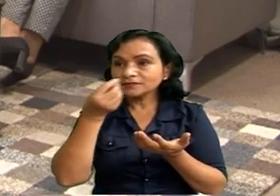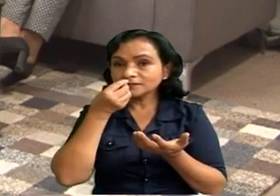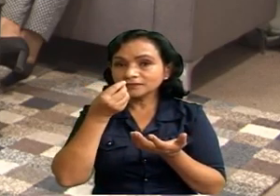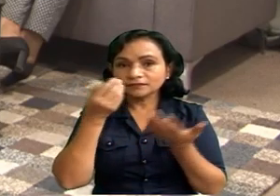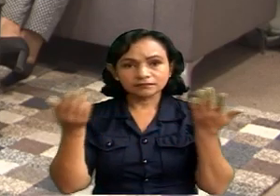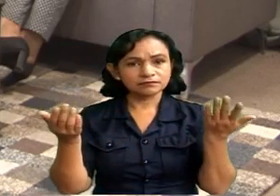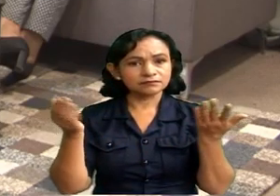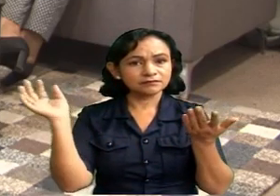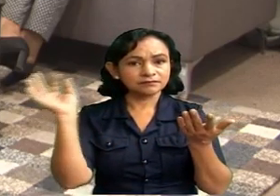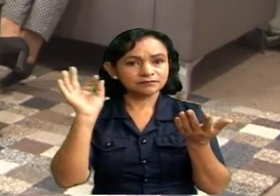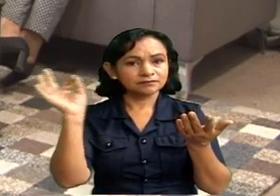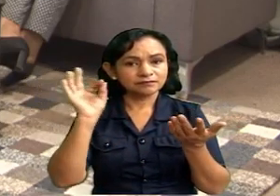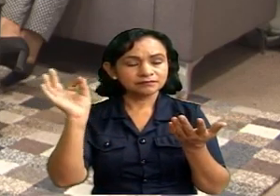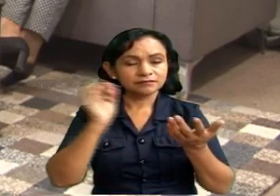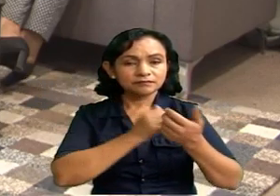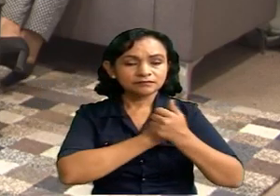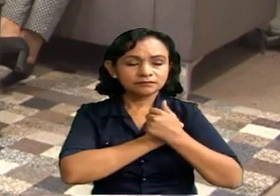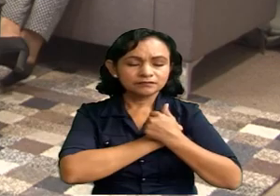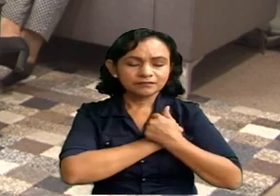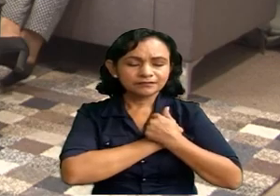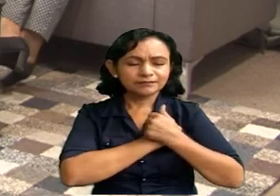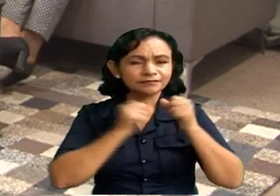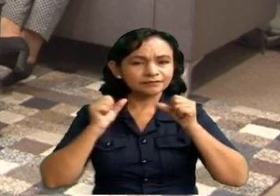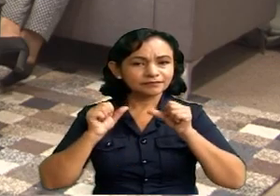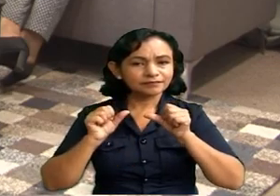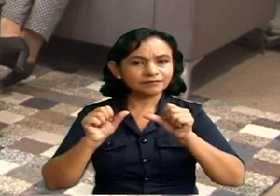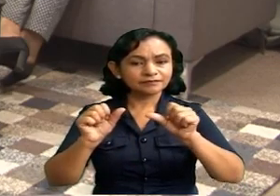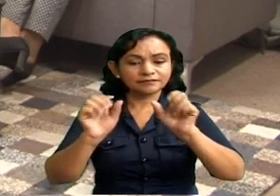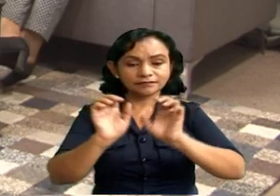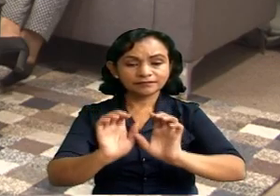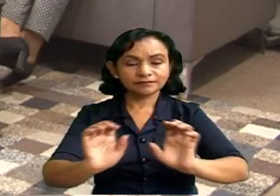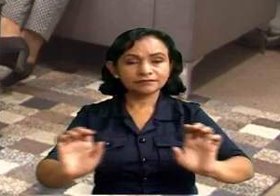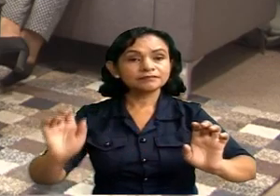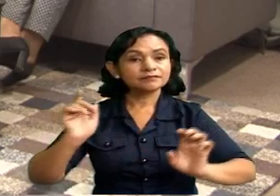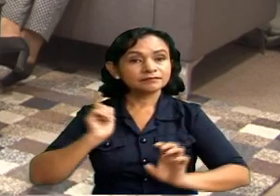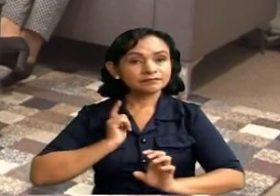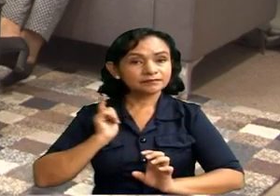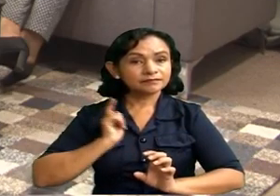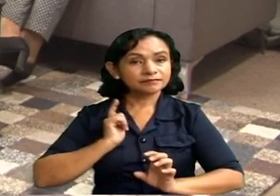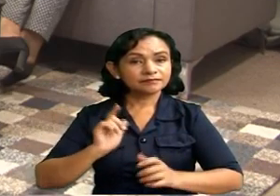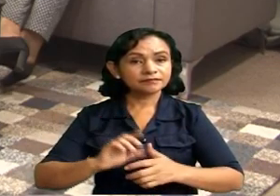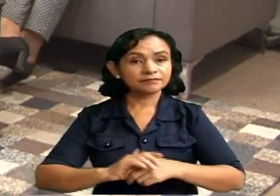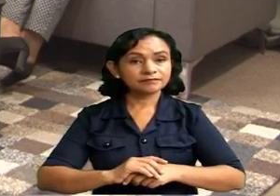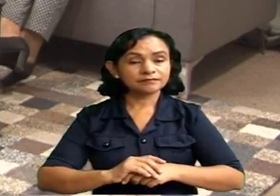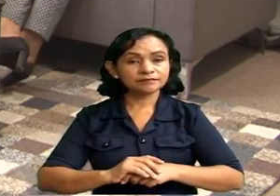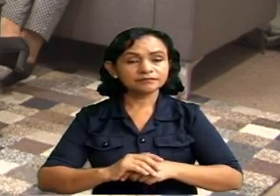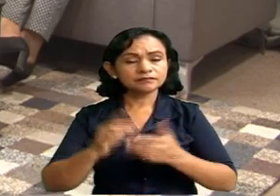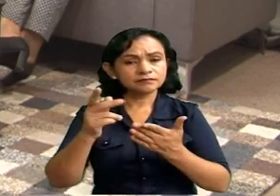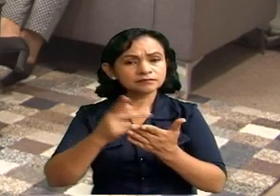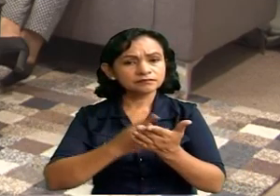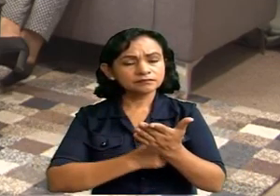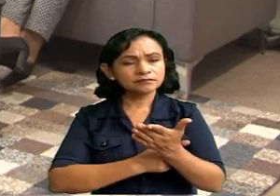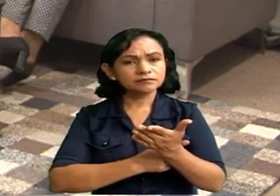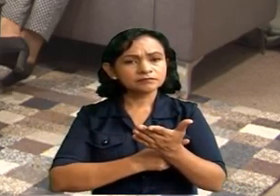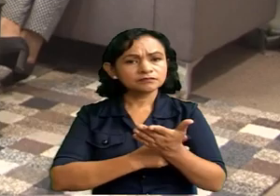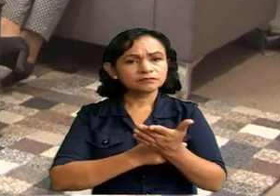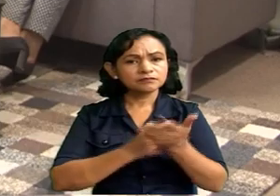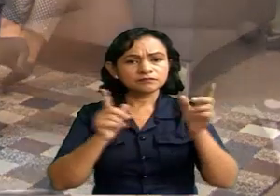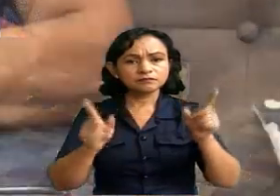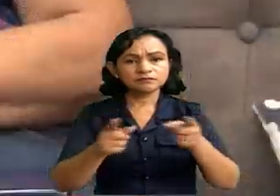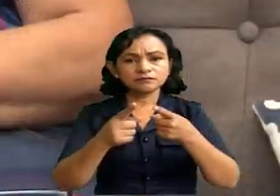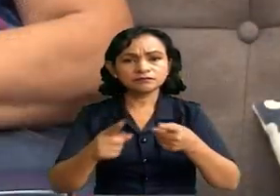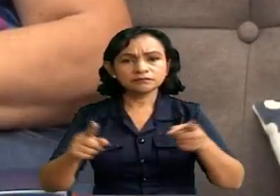una expresión de amor infinito que él tiene hacia la niñez. Él hizo proyectos maravillosos, las orquestas